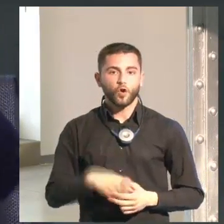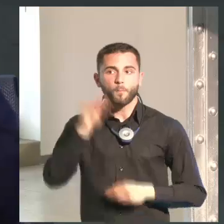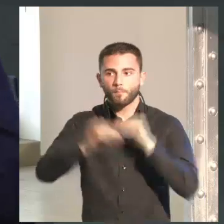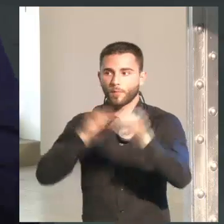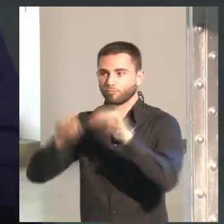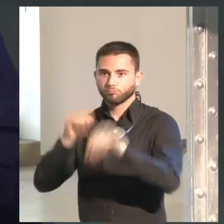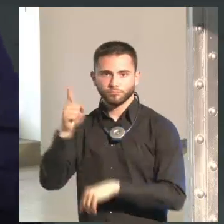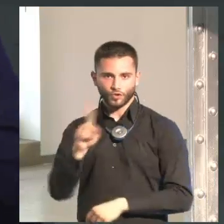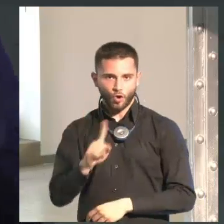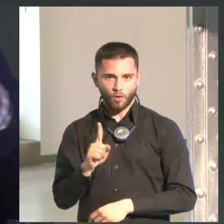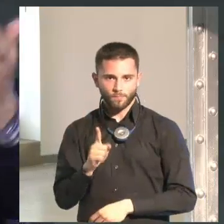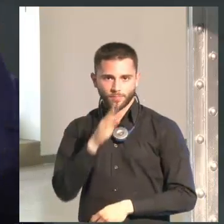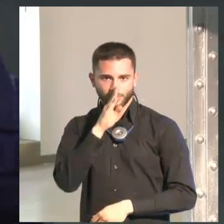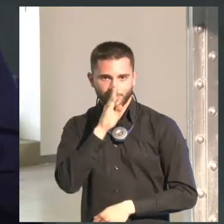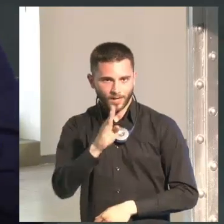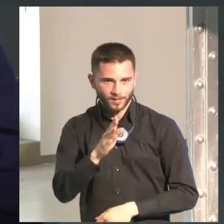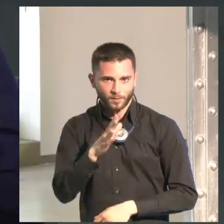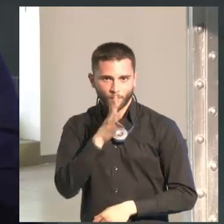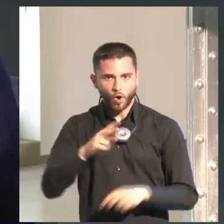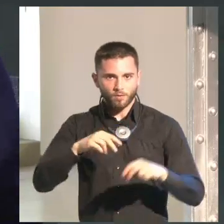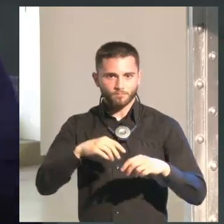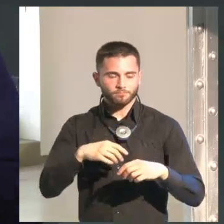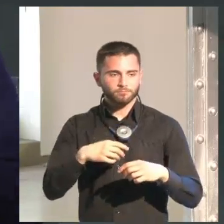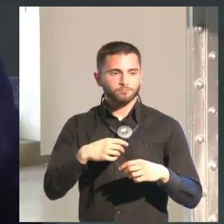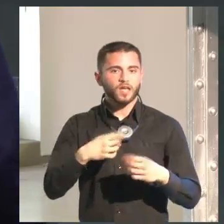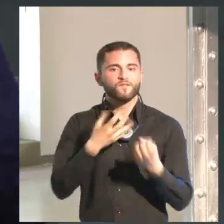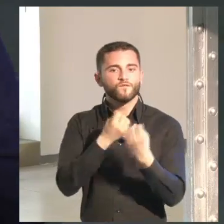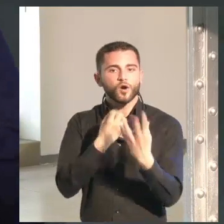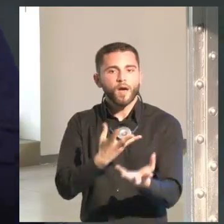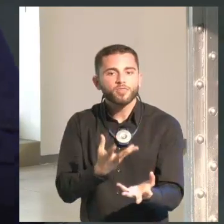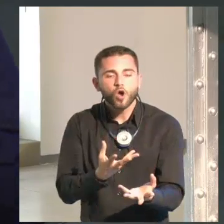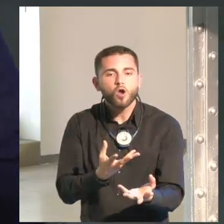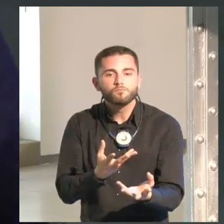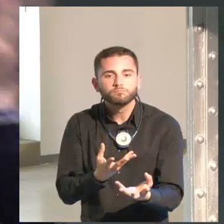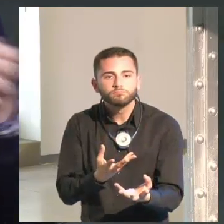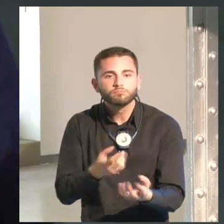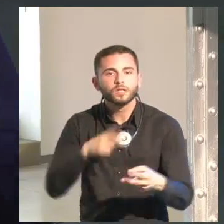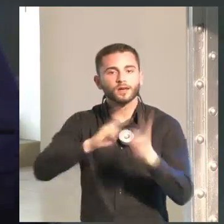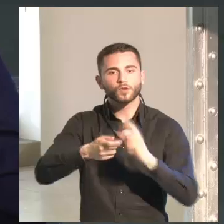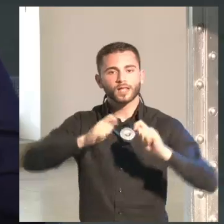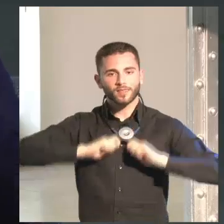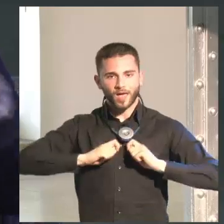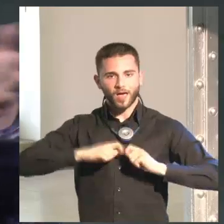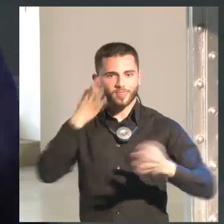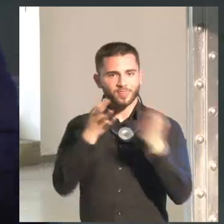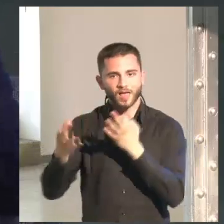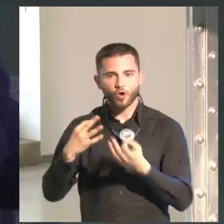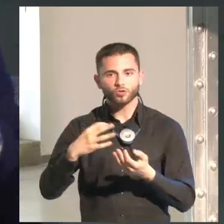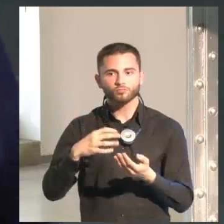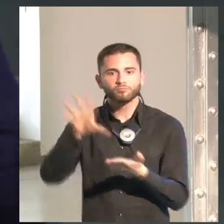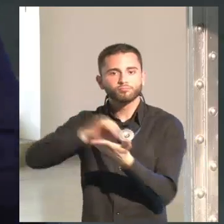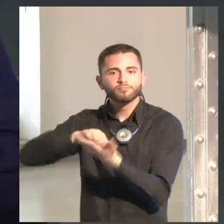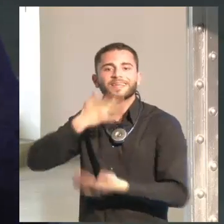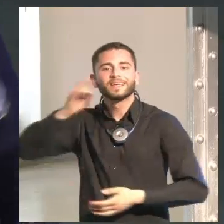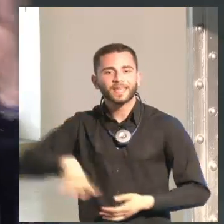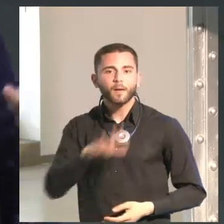sino directamente en base al análisis de la información que se pueda hacer, pues quién ha cogido tus datos, por qué, cuándo, cómo, por qué